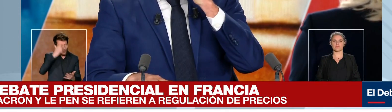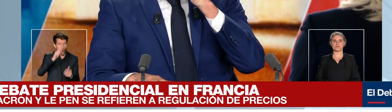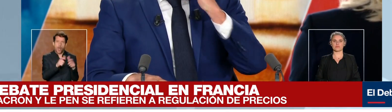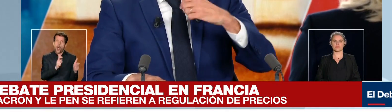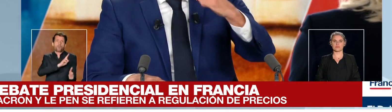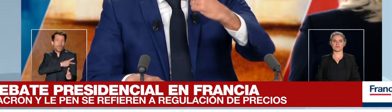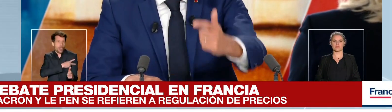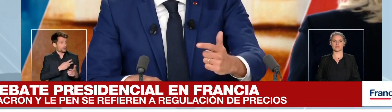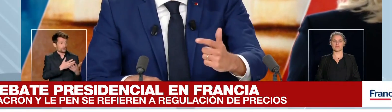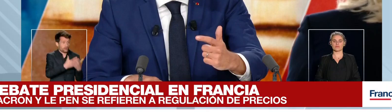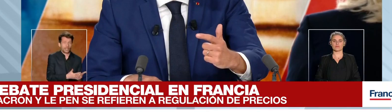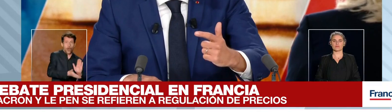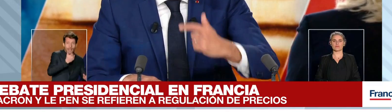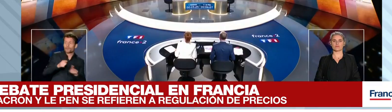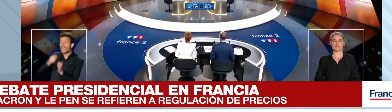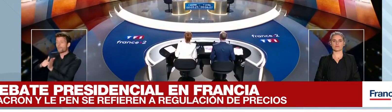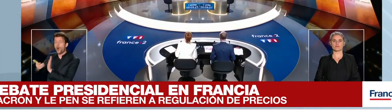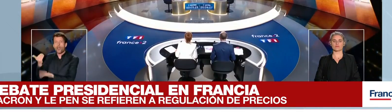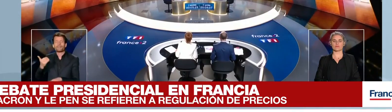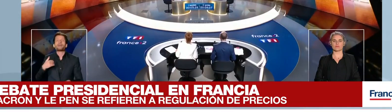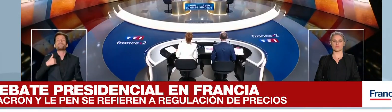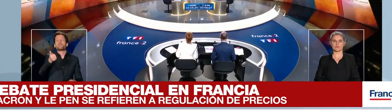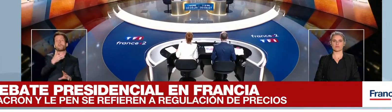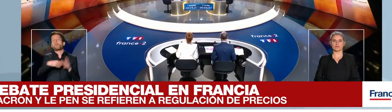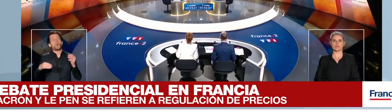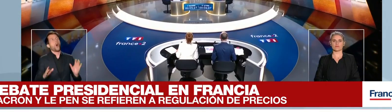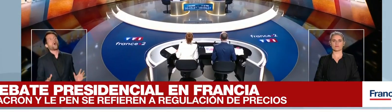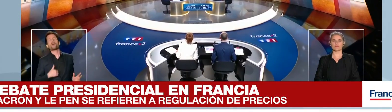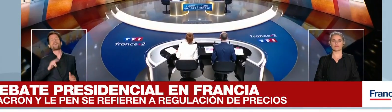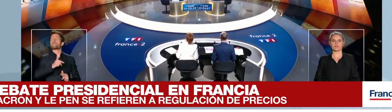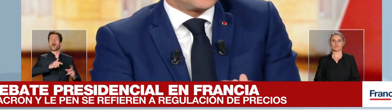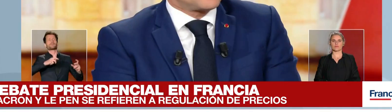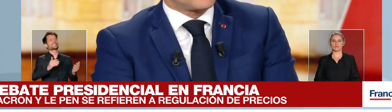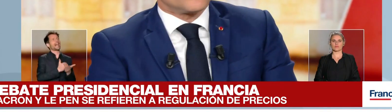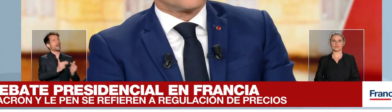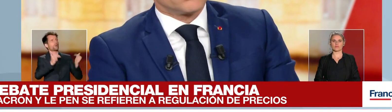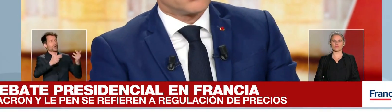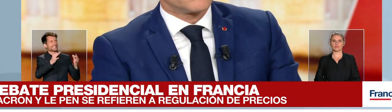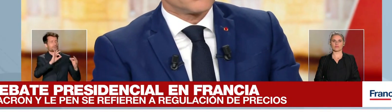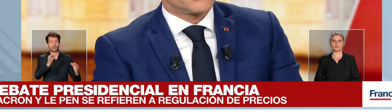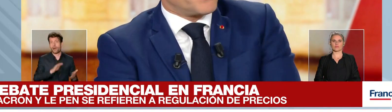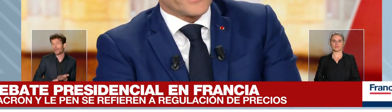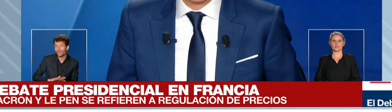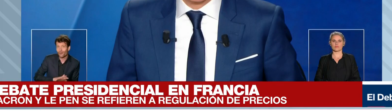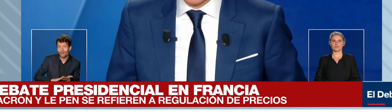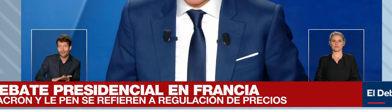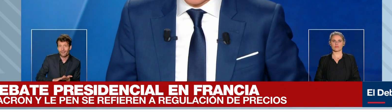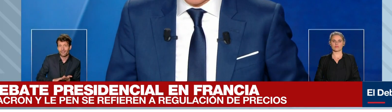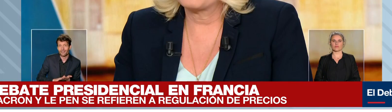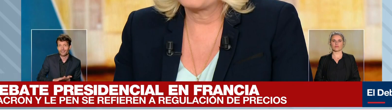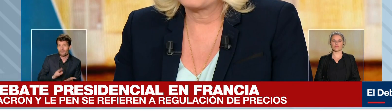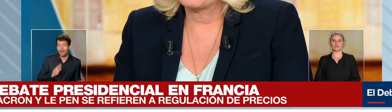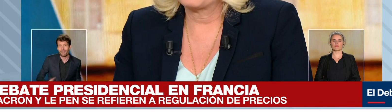cargos del empleador y quito los impuestos. Pero usted hace creer que usted va a hacer aumentar el salario de 10%, y eso no es